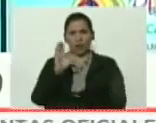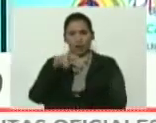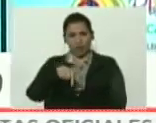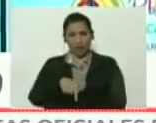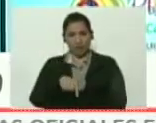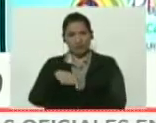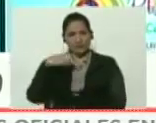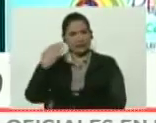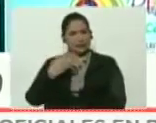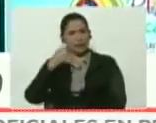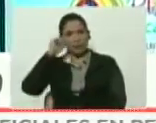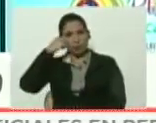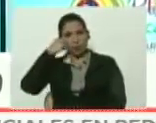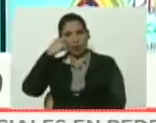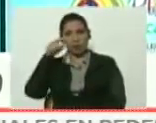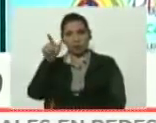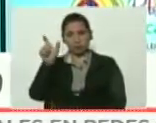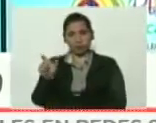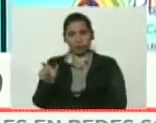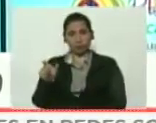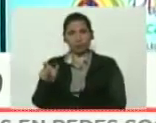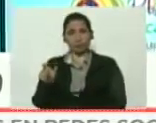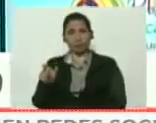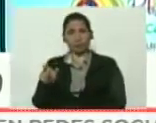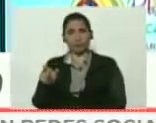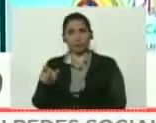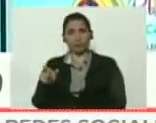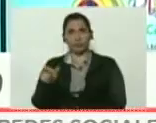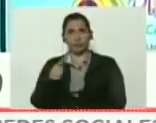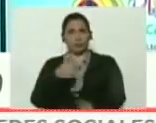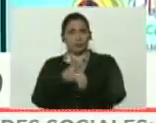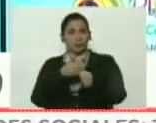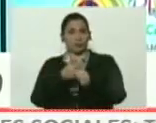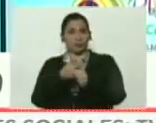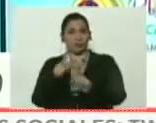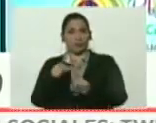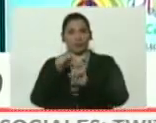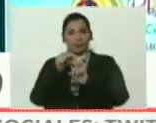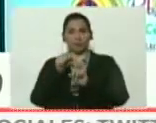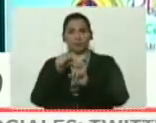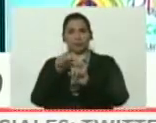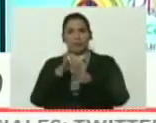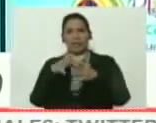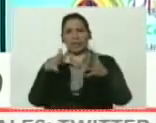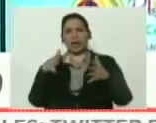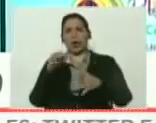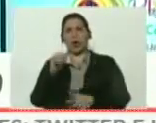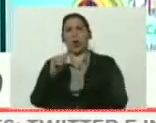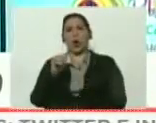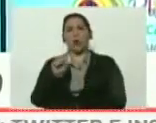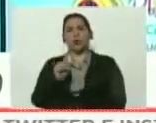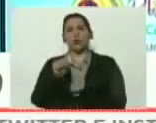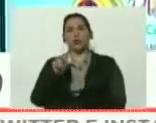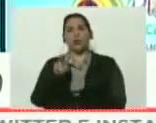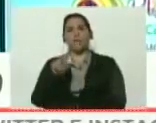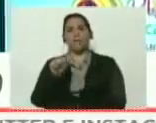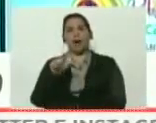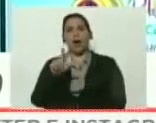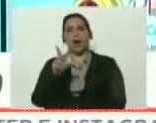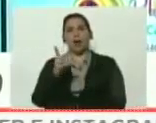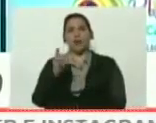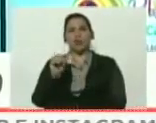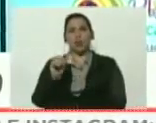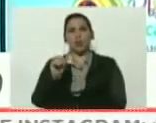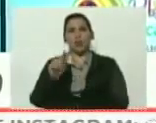Siempre lo recuerdo. Ahí el señor Stock, suplente de aquella selección, era el gran Osvaldo Guillén, que luego llegó a